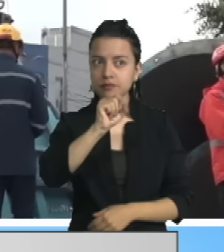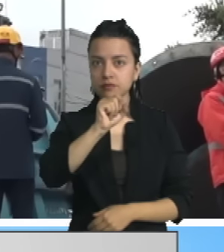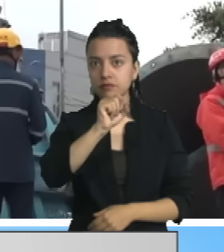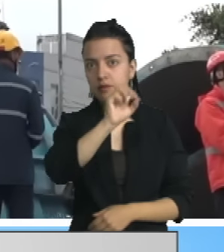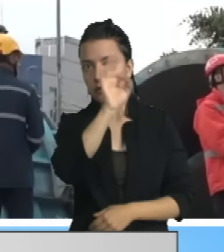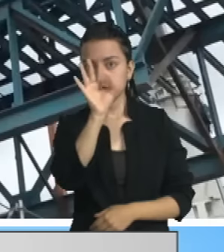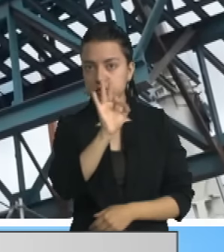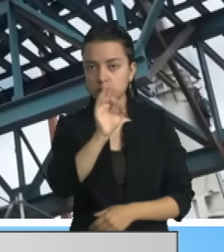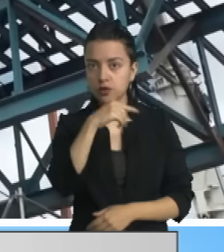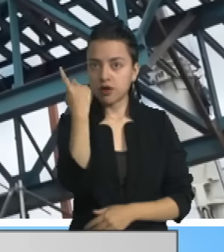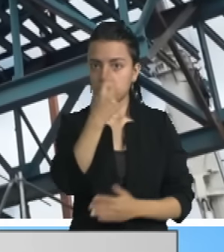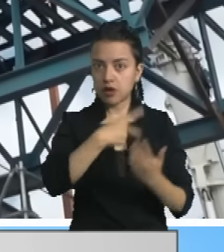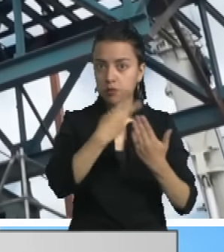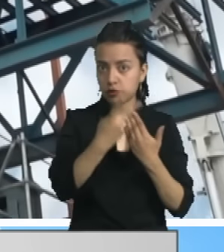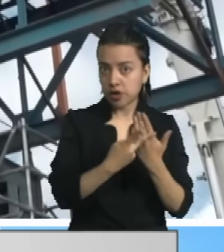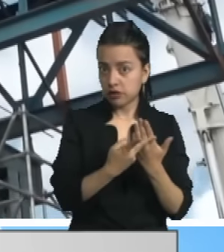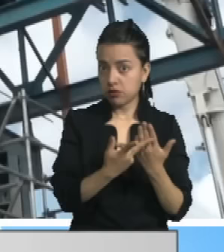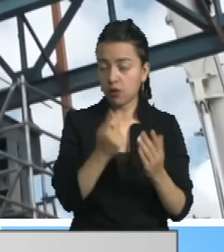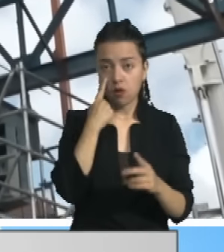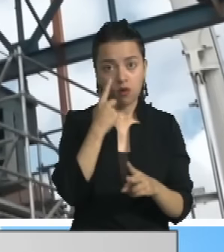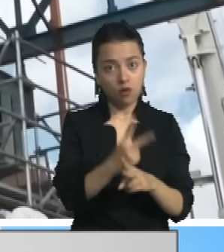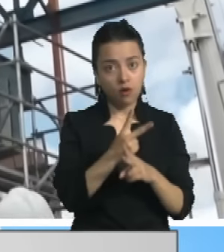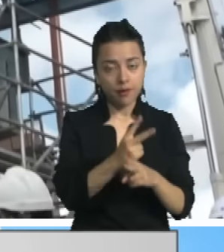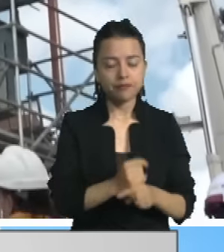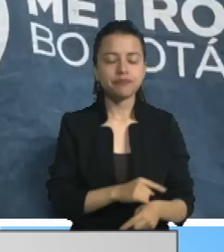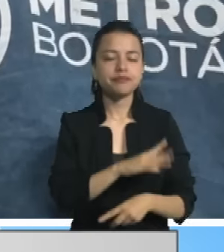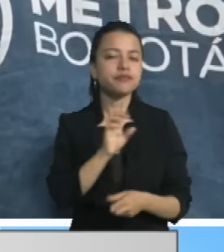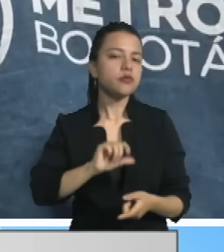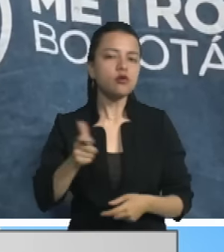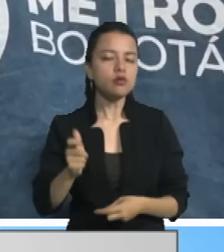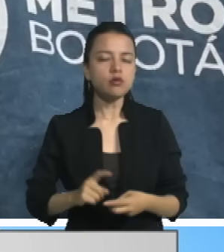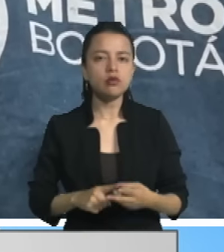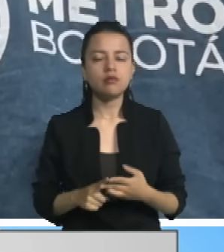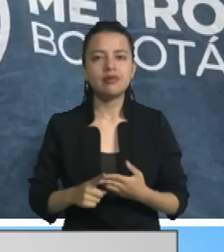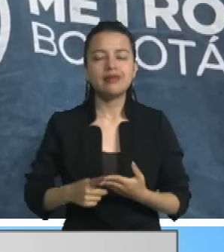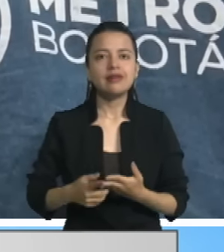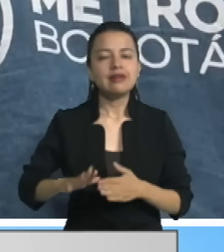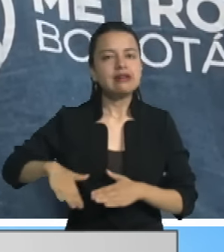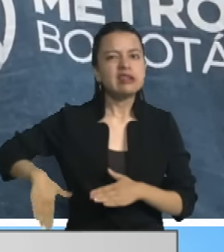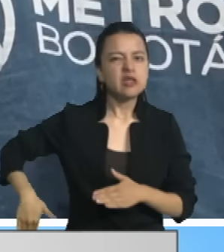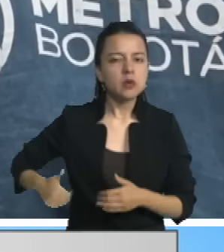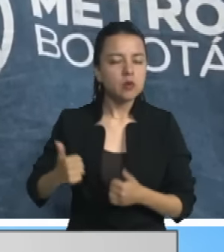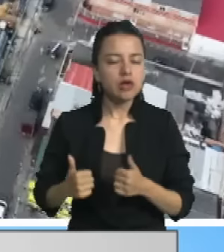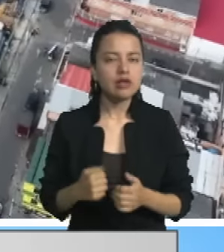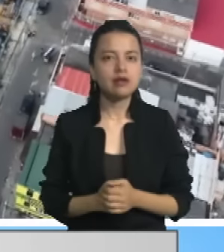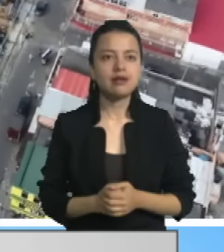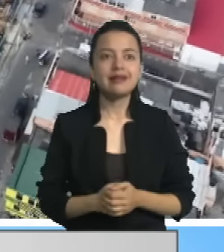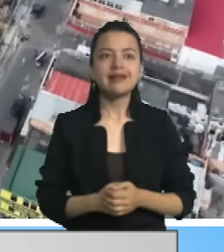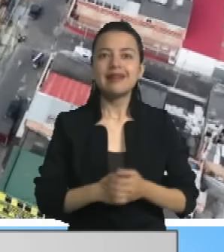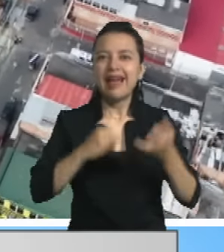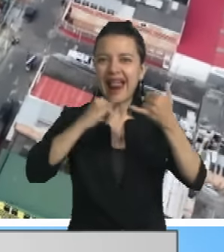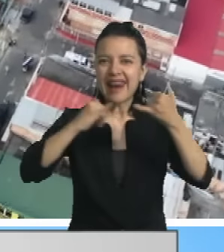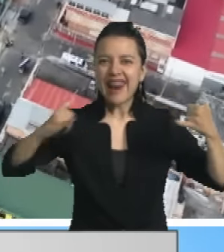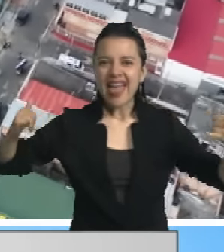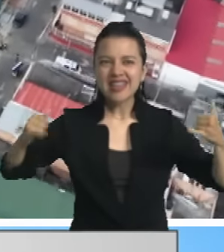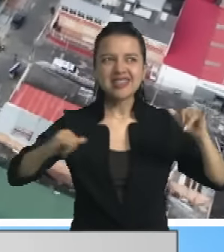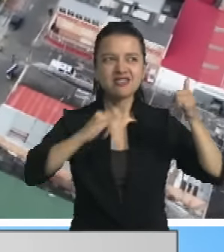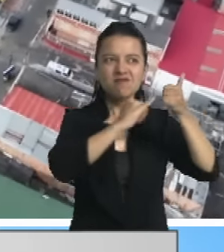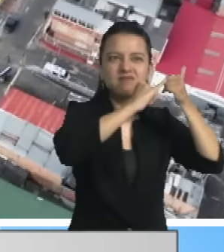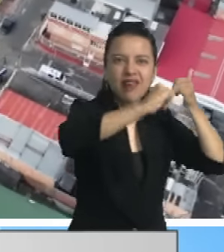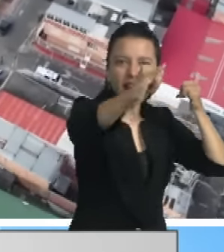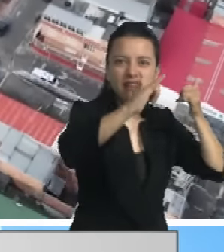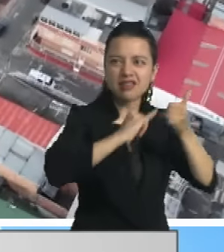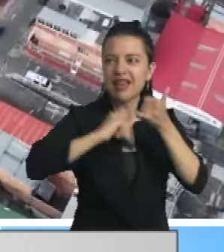ejemplo otro retraso importante traslado anticipado de redes traslado de redes está en estos momentos en